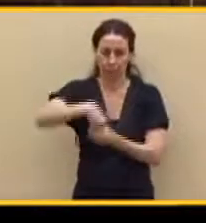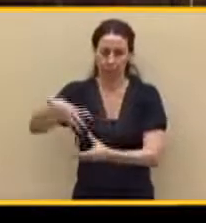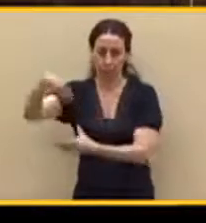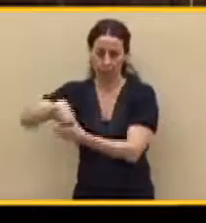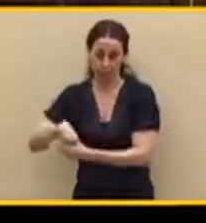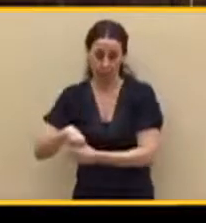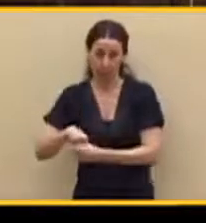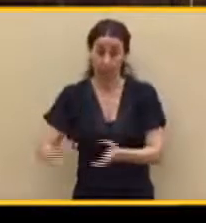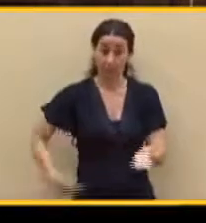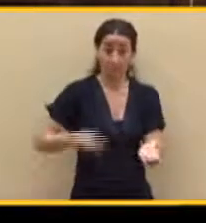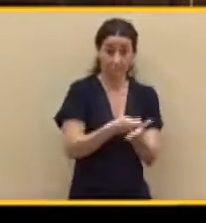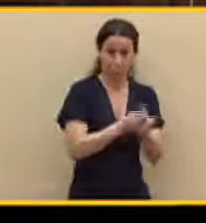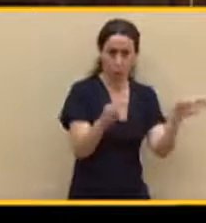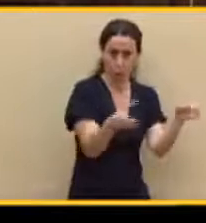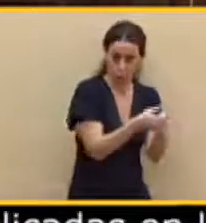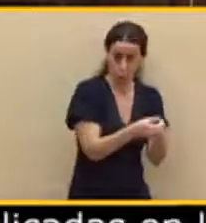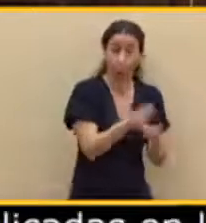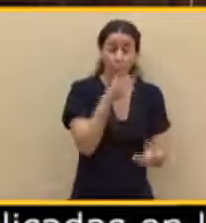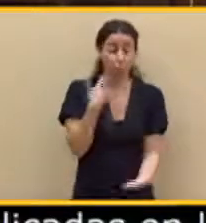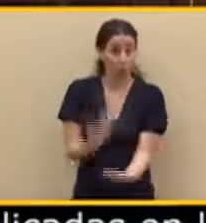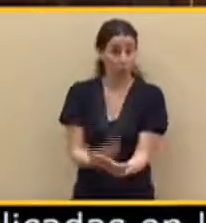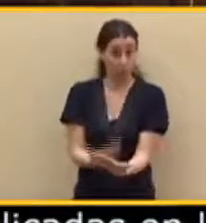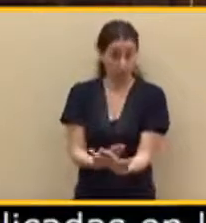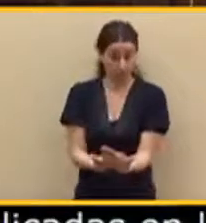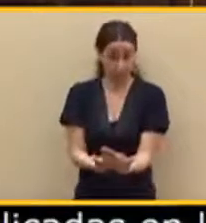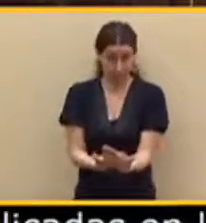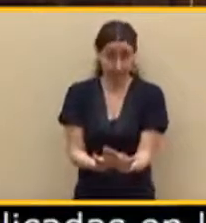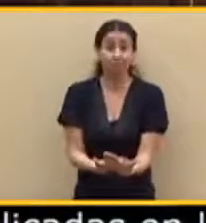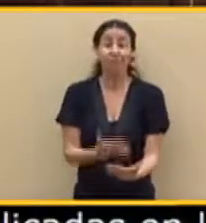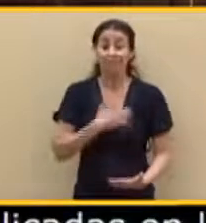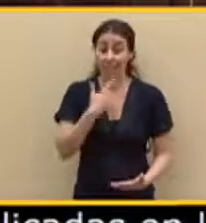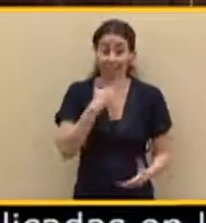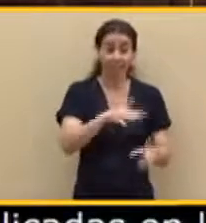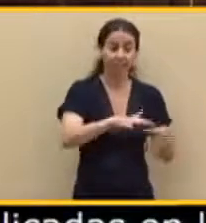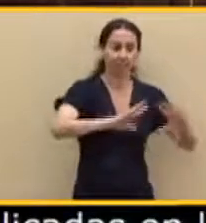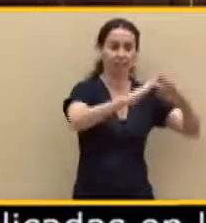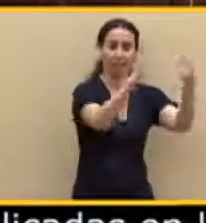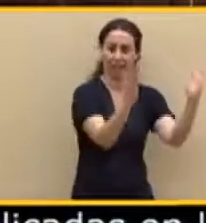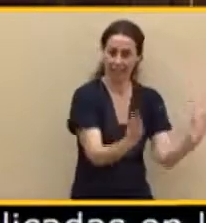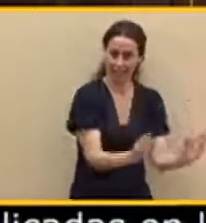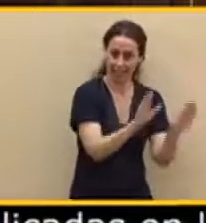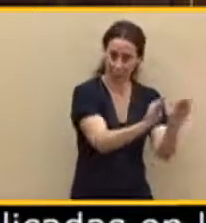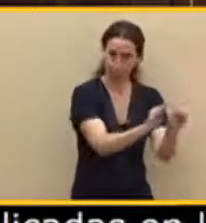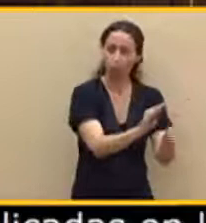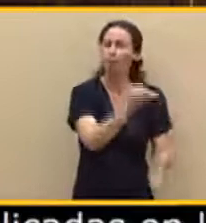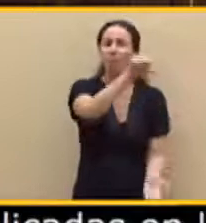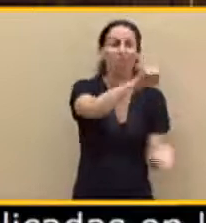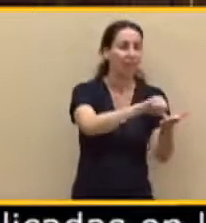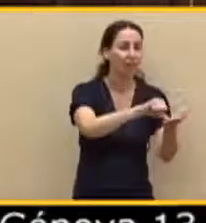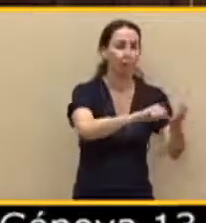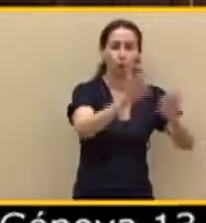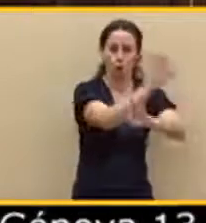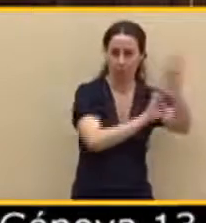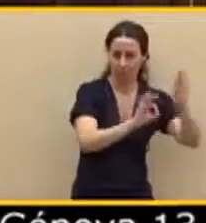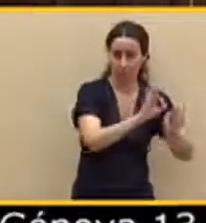porque revela, y volvemos al principio de mi intervención, que Génova 13 era, señorías, su centro de operaciones. Si Caja